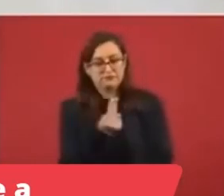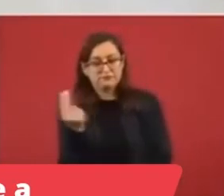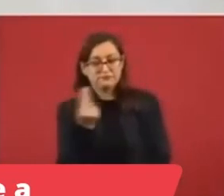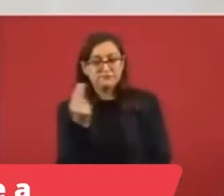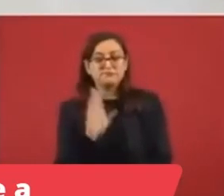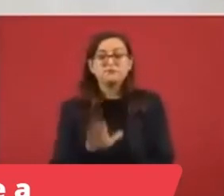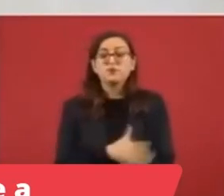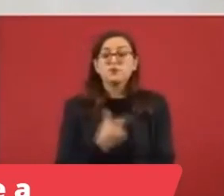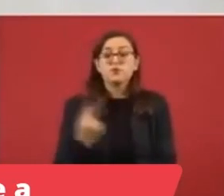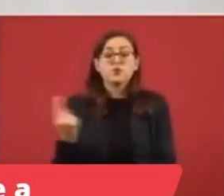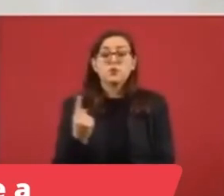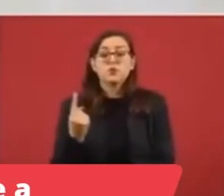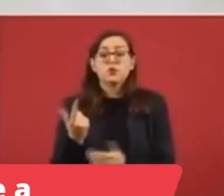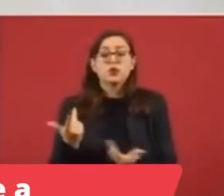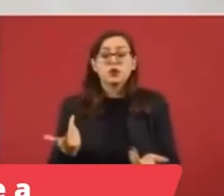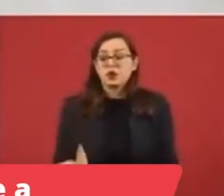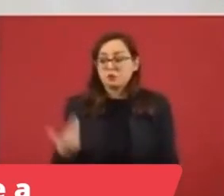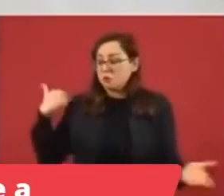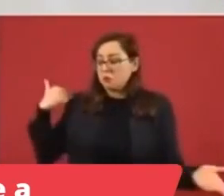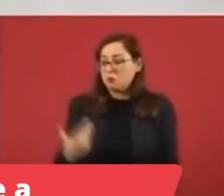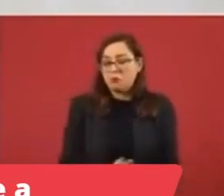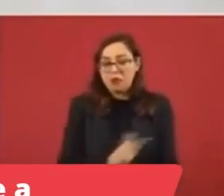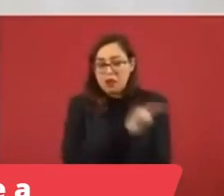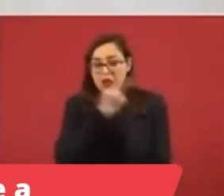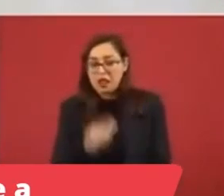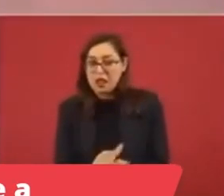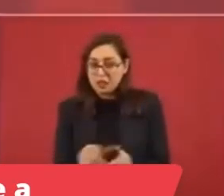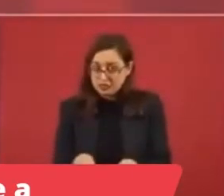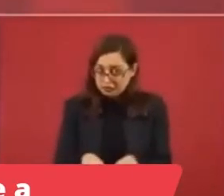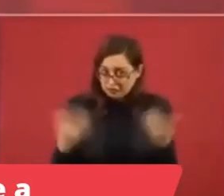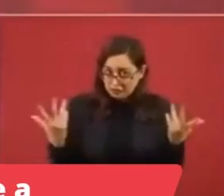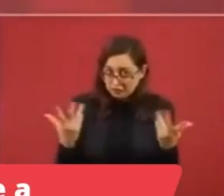y sea pues legítimo y tenga la voluntad de ayudar a México.